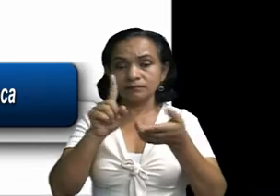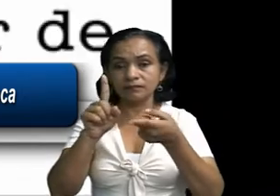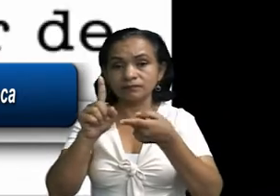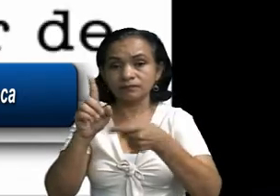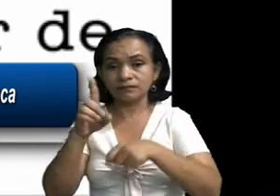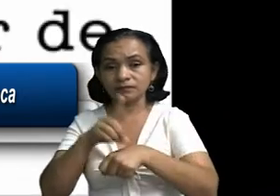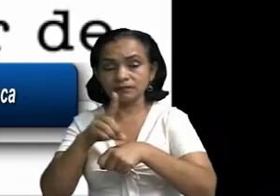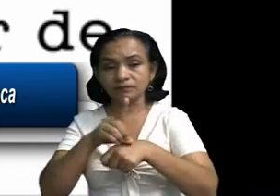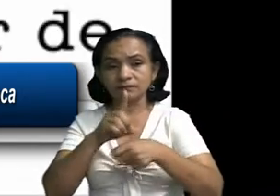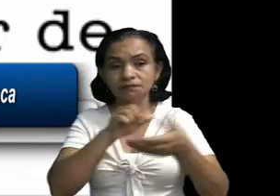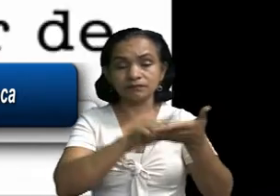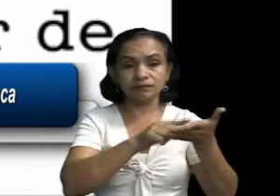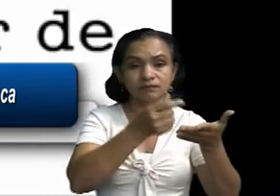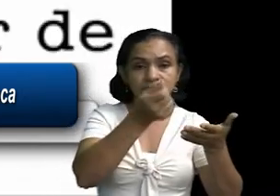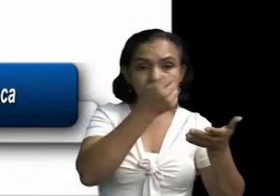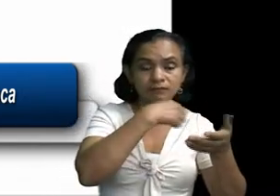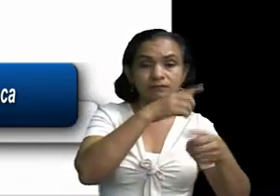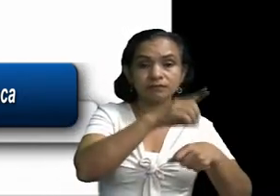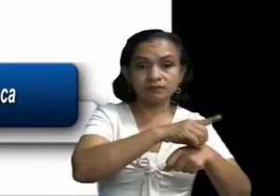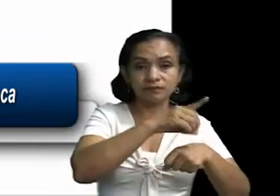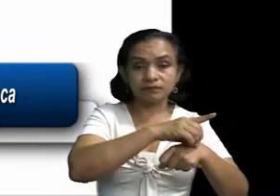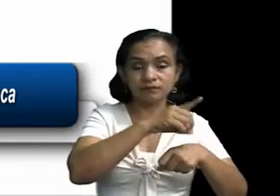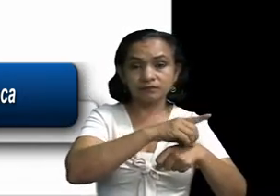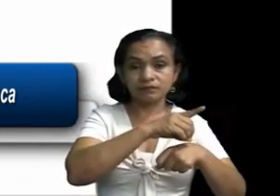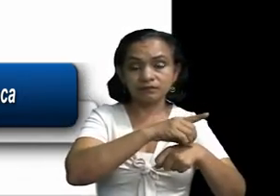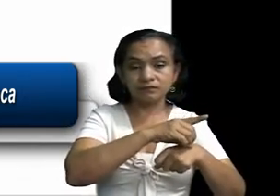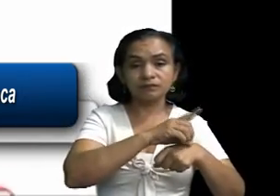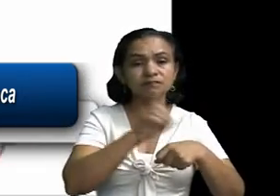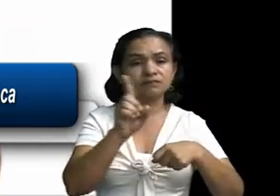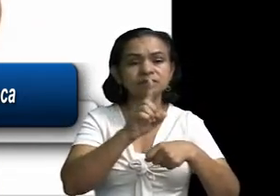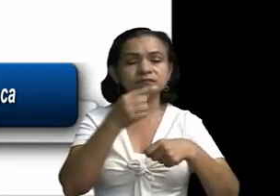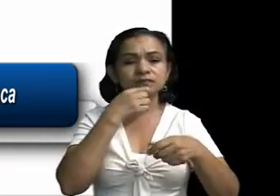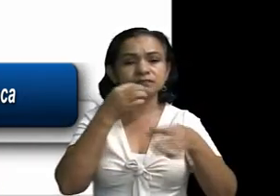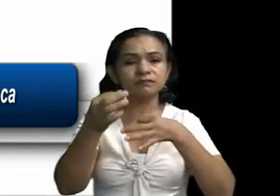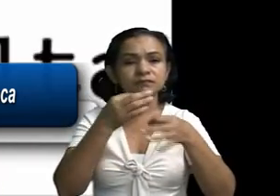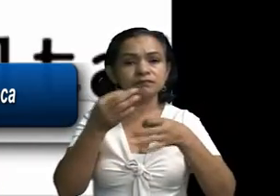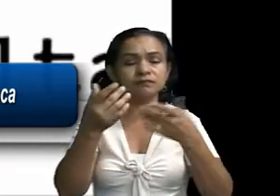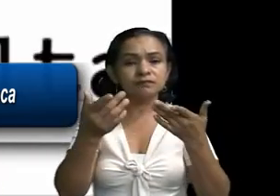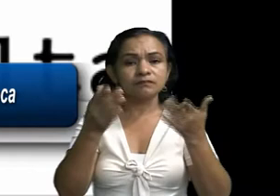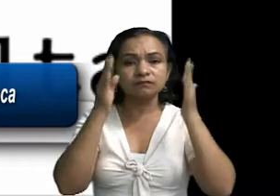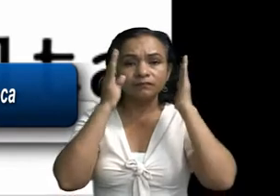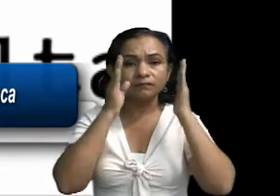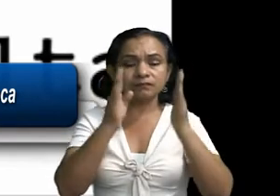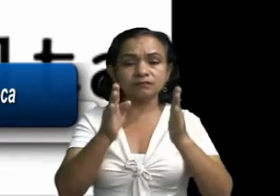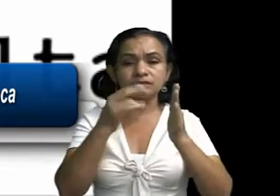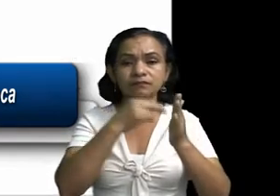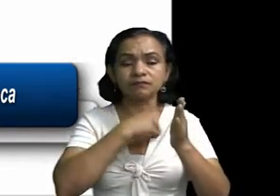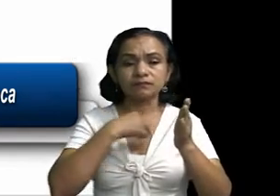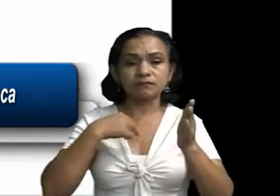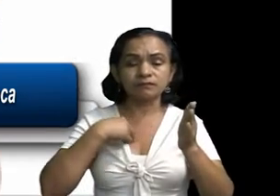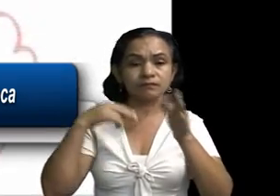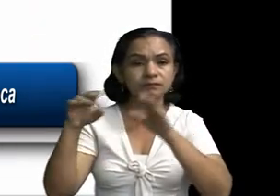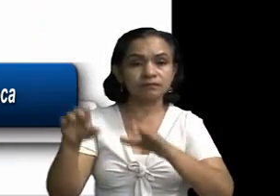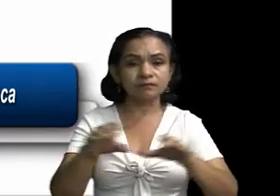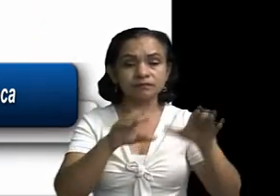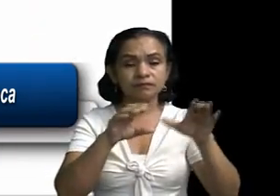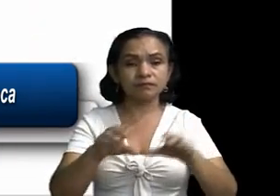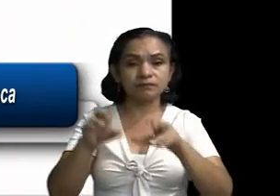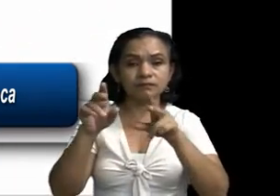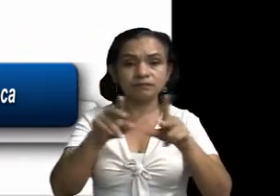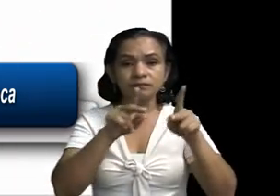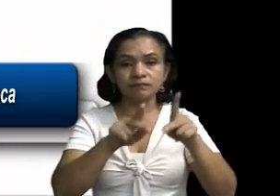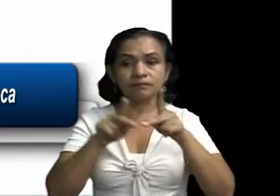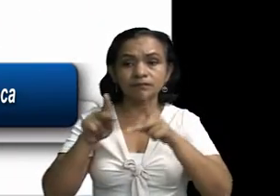tratamiento farmacológico, que es el médico. El tratamiento no médico está enfocado en dirigir acciones